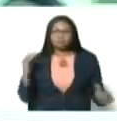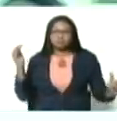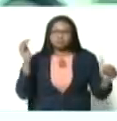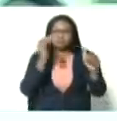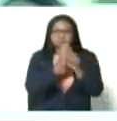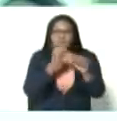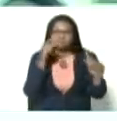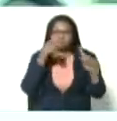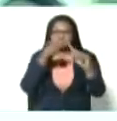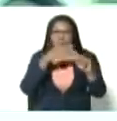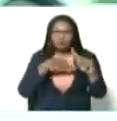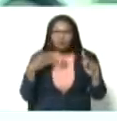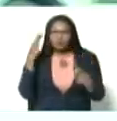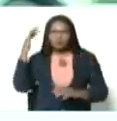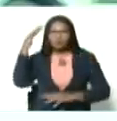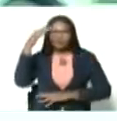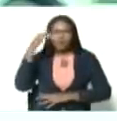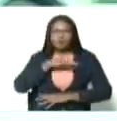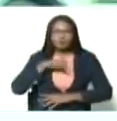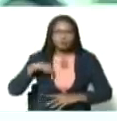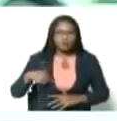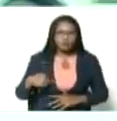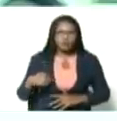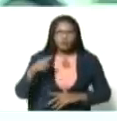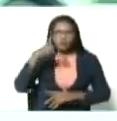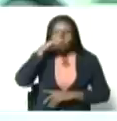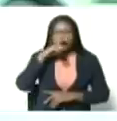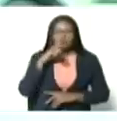de nuestros sueños. Casi un año después,